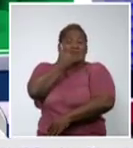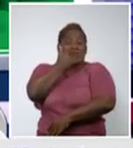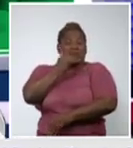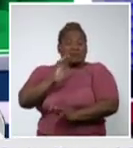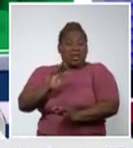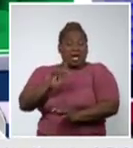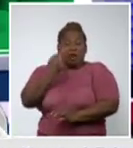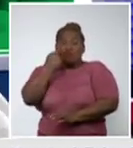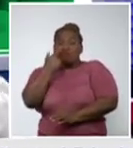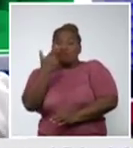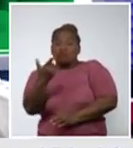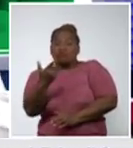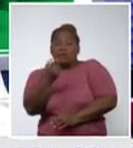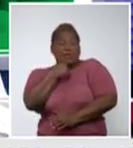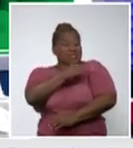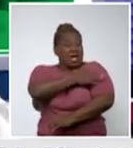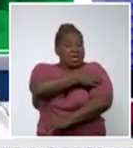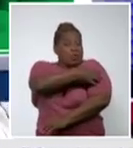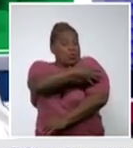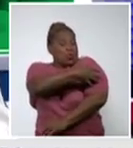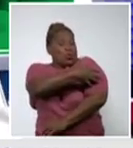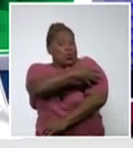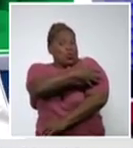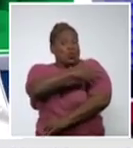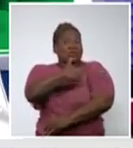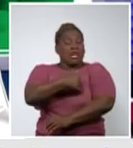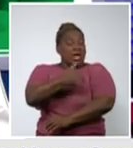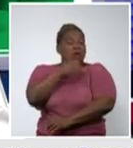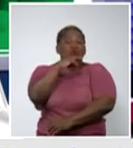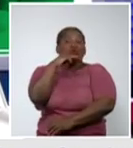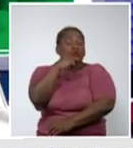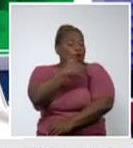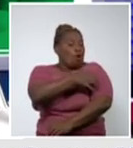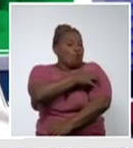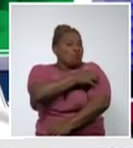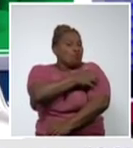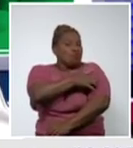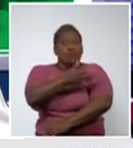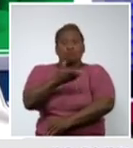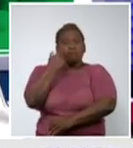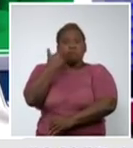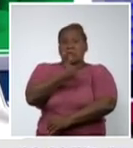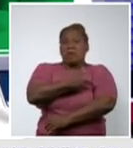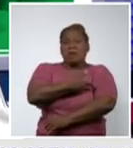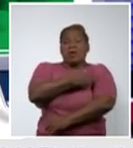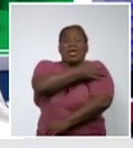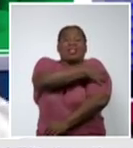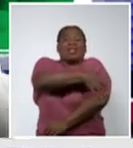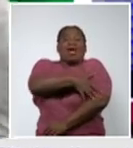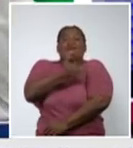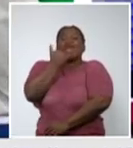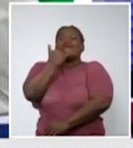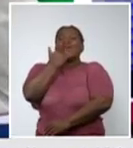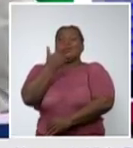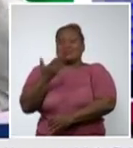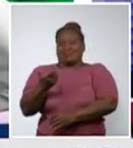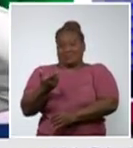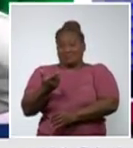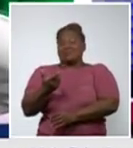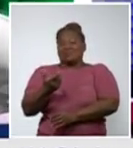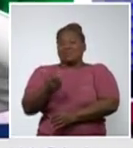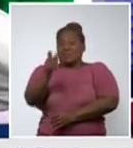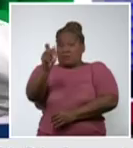ve si hay un aumento de volumen, si hay un enrojecimiento. Por lo tanto, en esa... Ahora, que las personas después